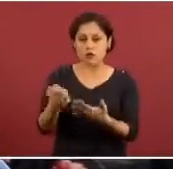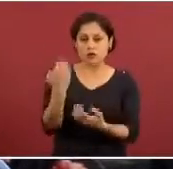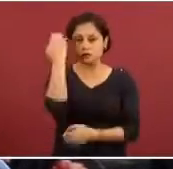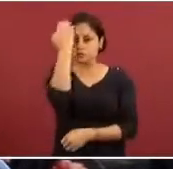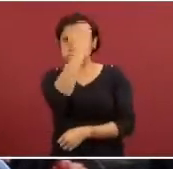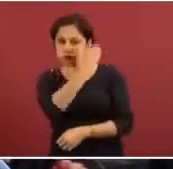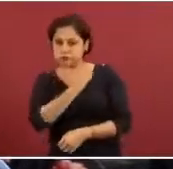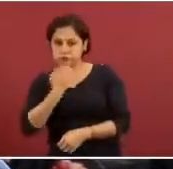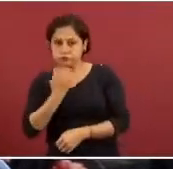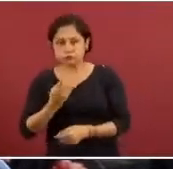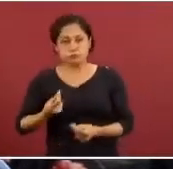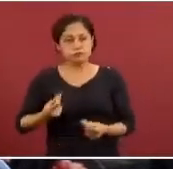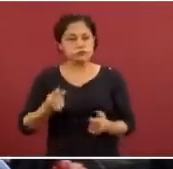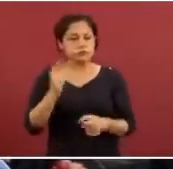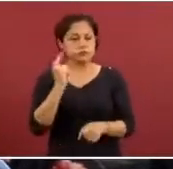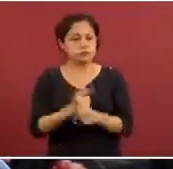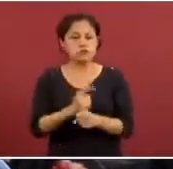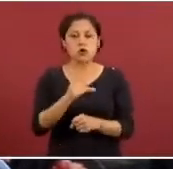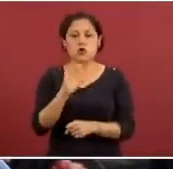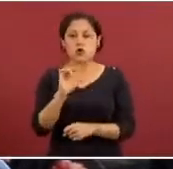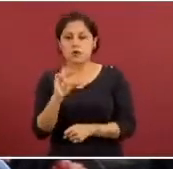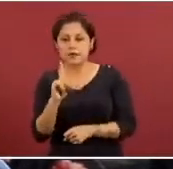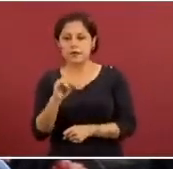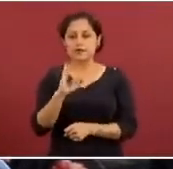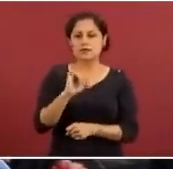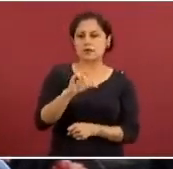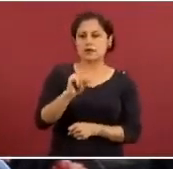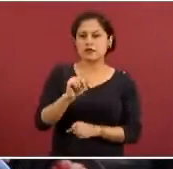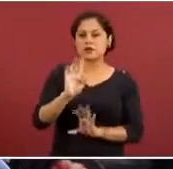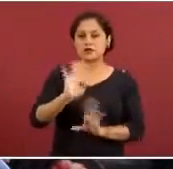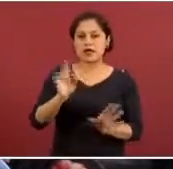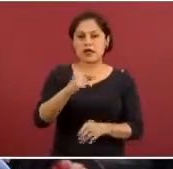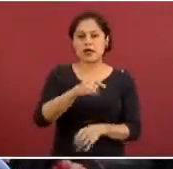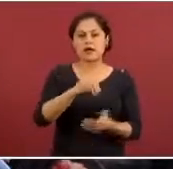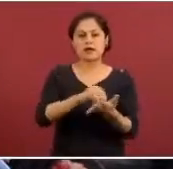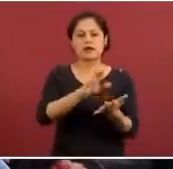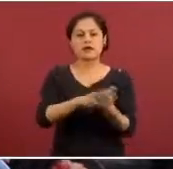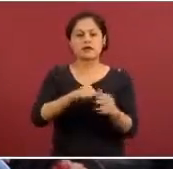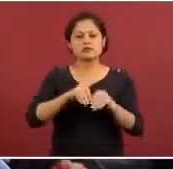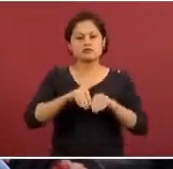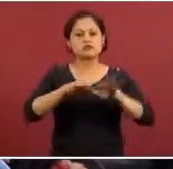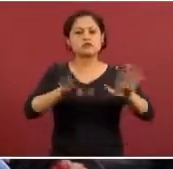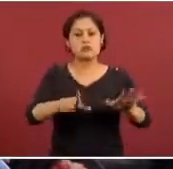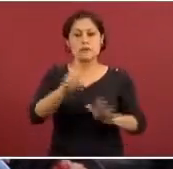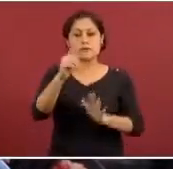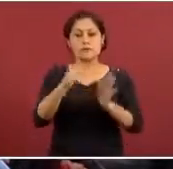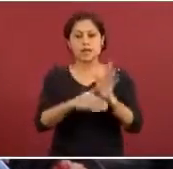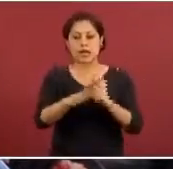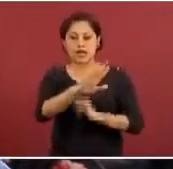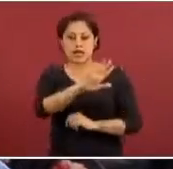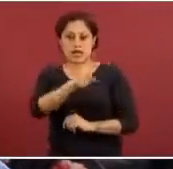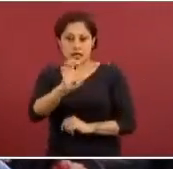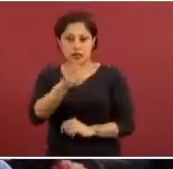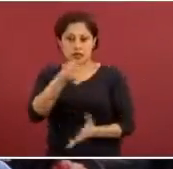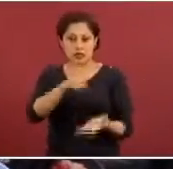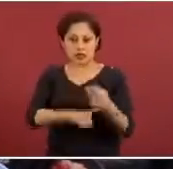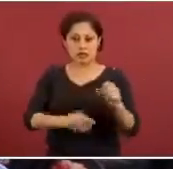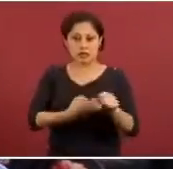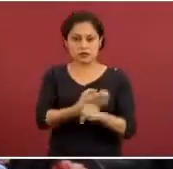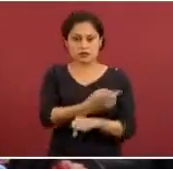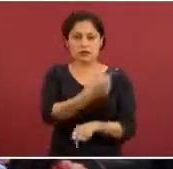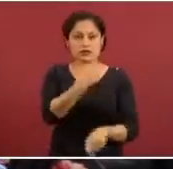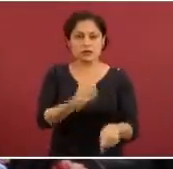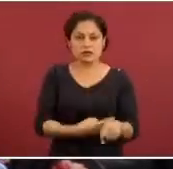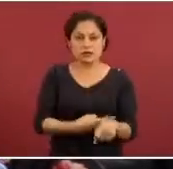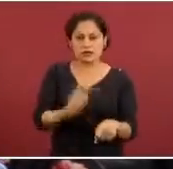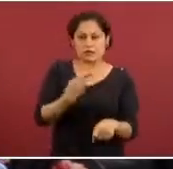filtró en un diario de circulación nacional, el Excelsior, que habría 1,500 casos en el estado, pero son casos obviamente no confirmados por la autoridad.